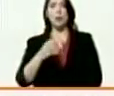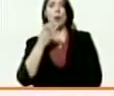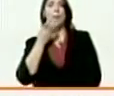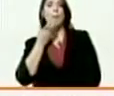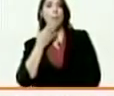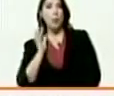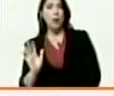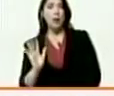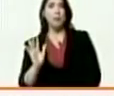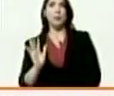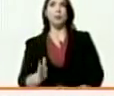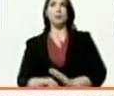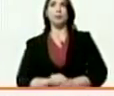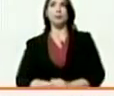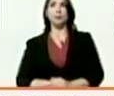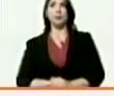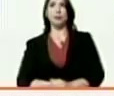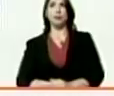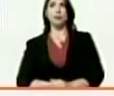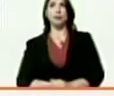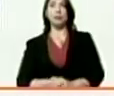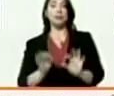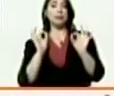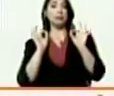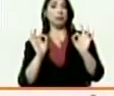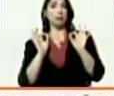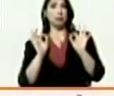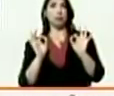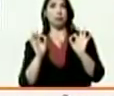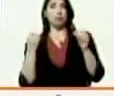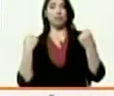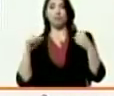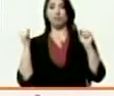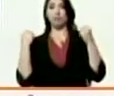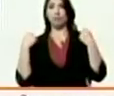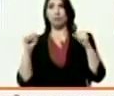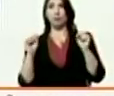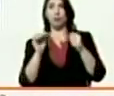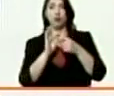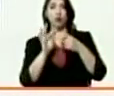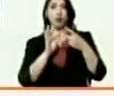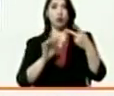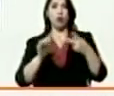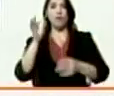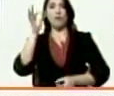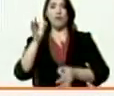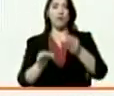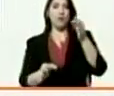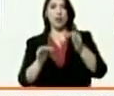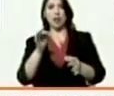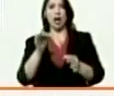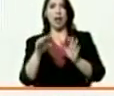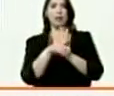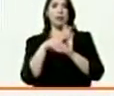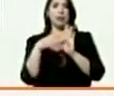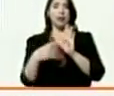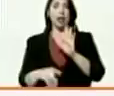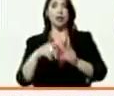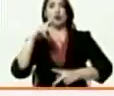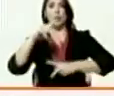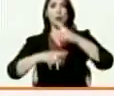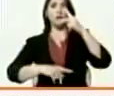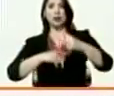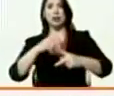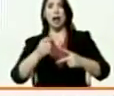una oferta académica que incluye la especialización en ejercicio de la función fiscal, en el derecho procesal penal, en